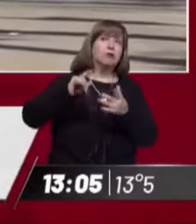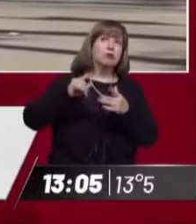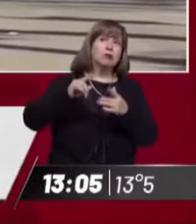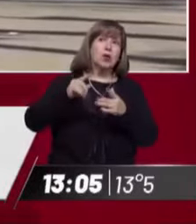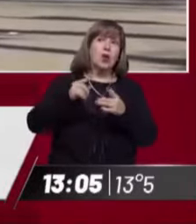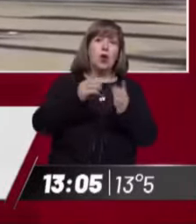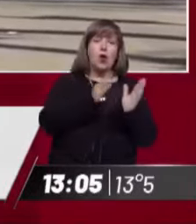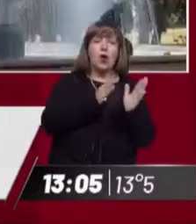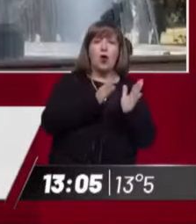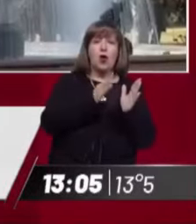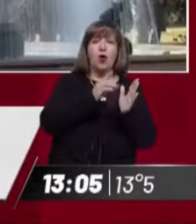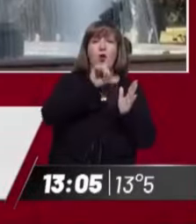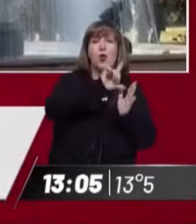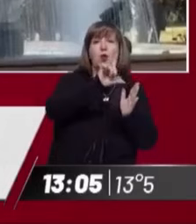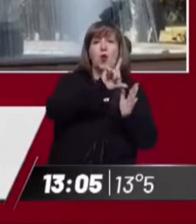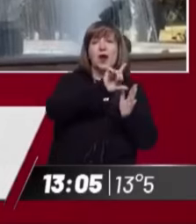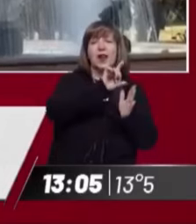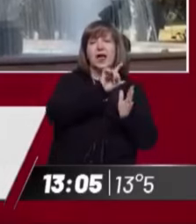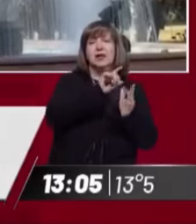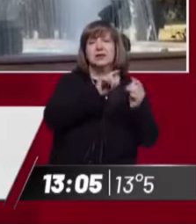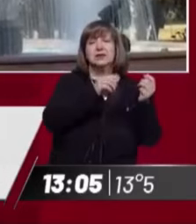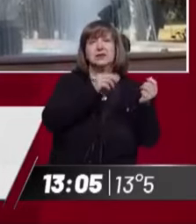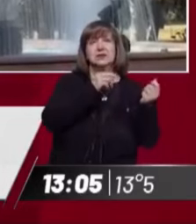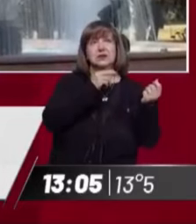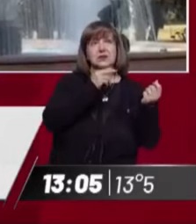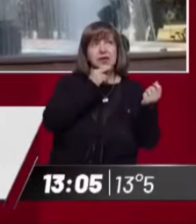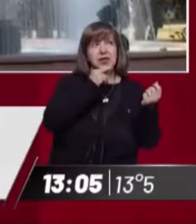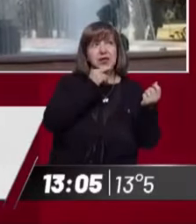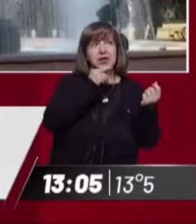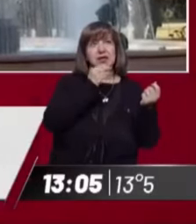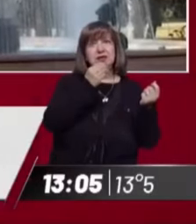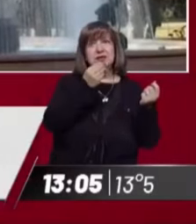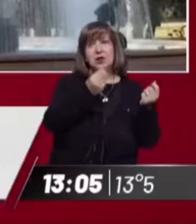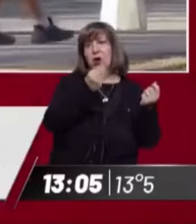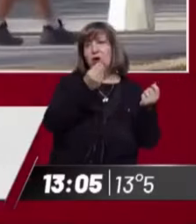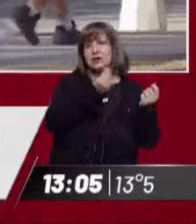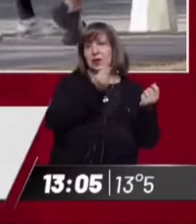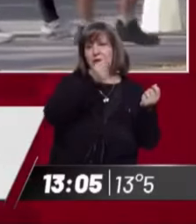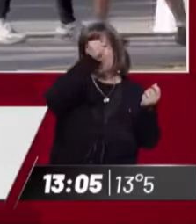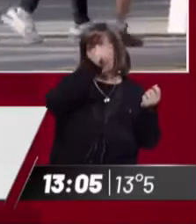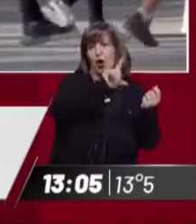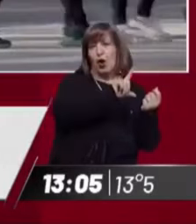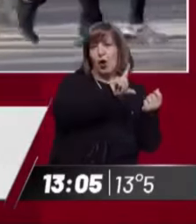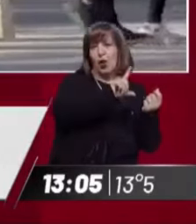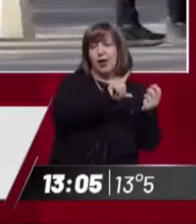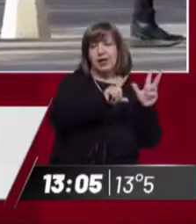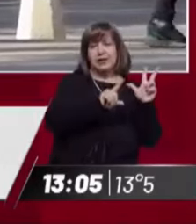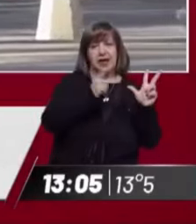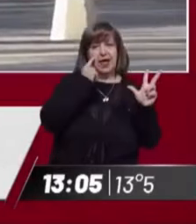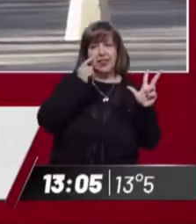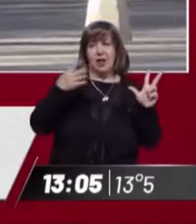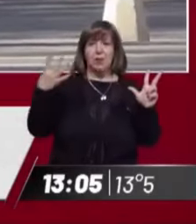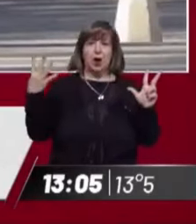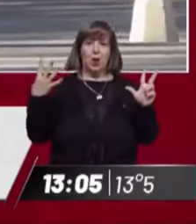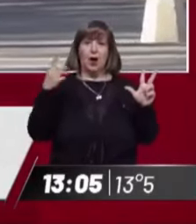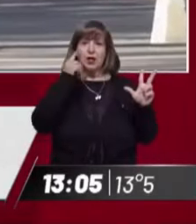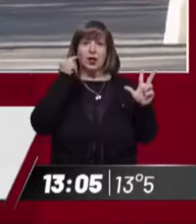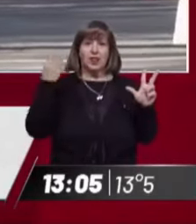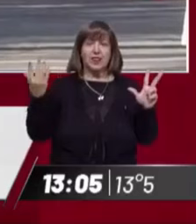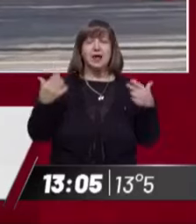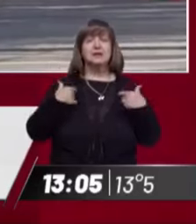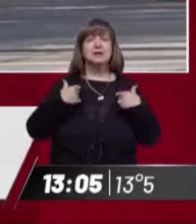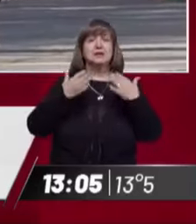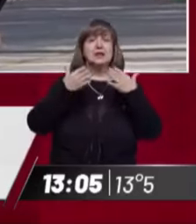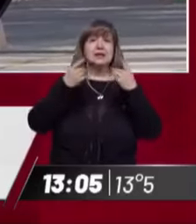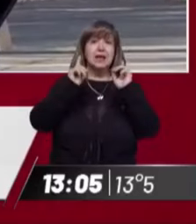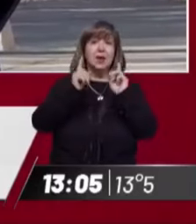este periodo que el que estamos transitando ahora. Pero nada, la nieve que nos ha ayudado